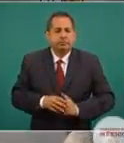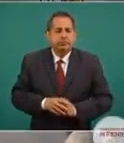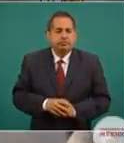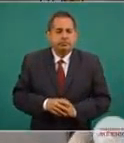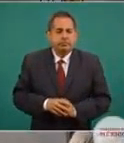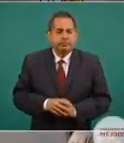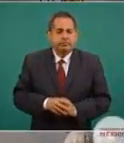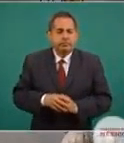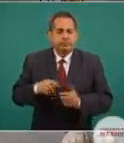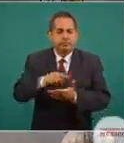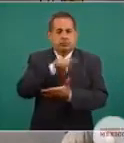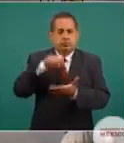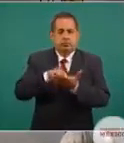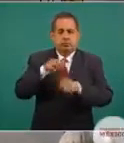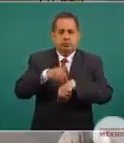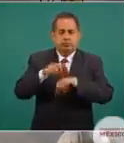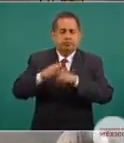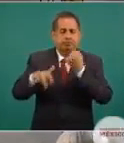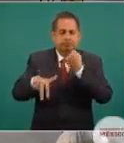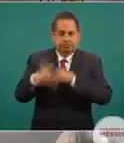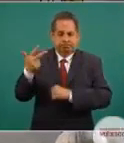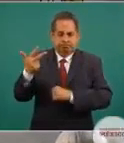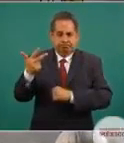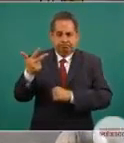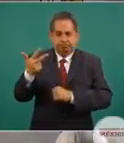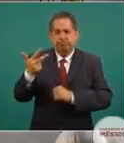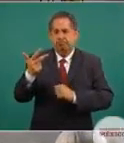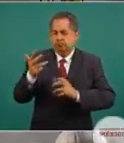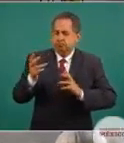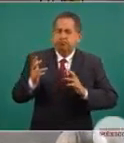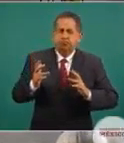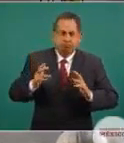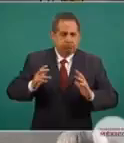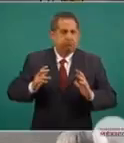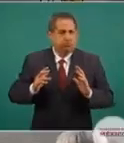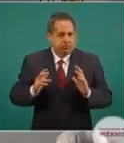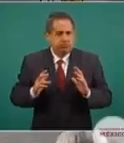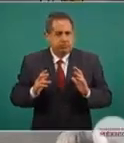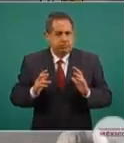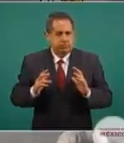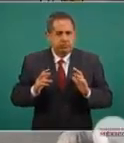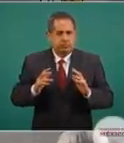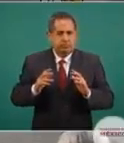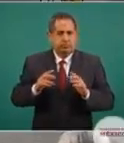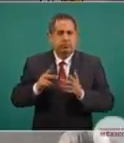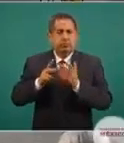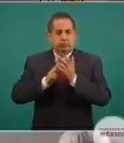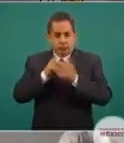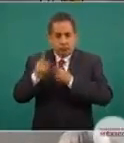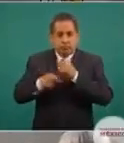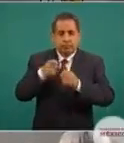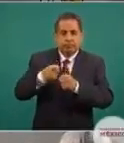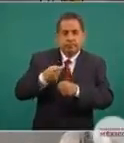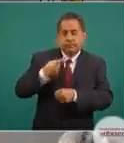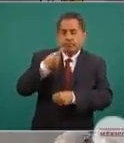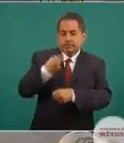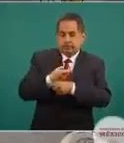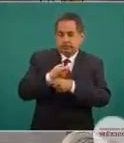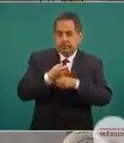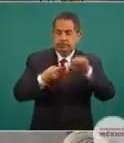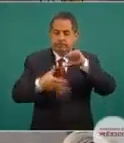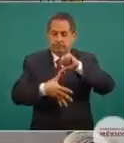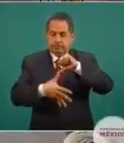estamos en el lugar 13 y volvemos a estar en primer lugar en América